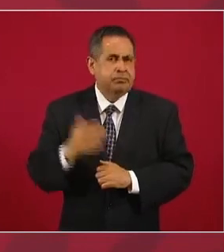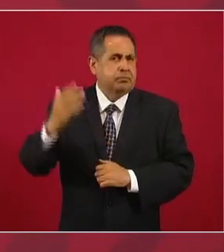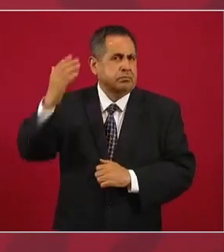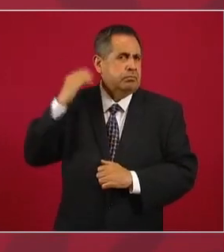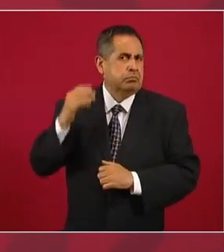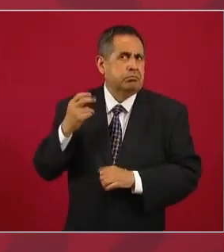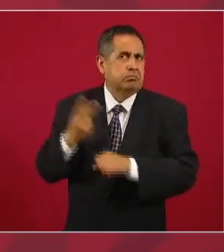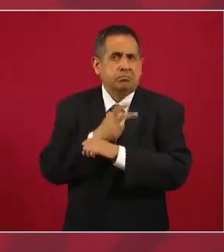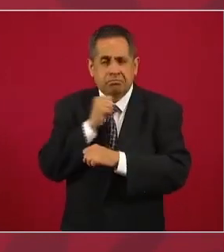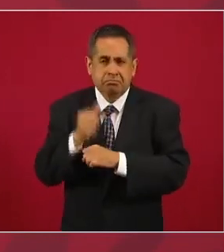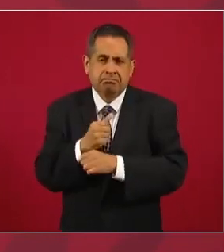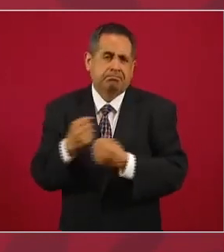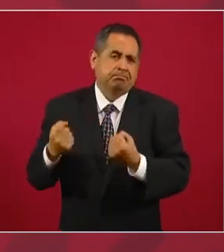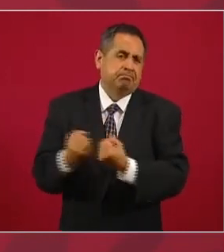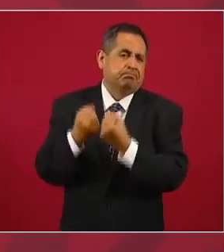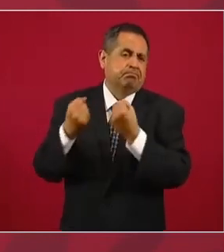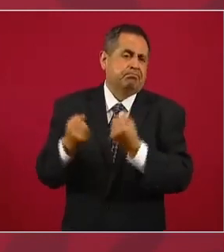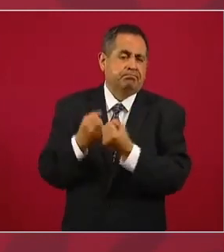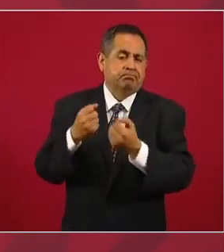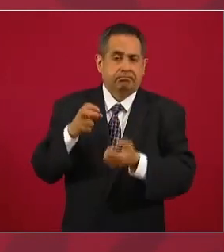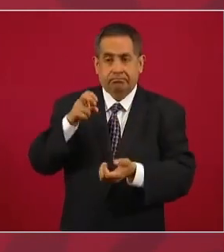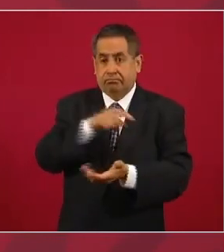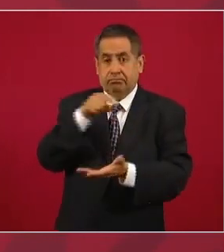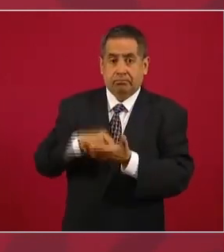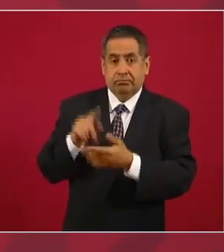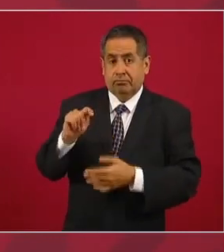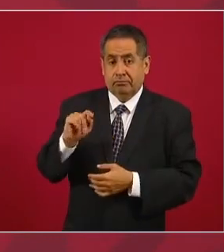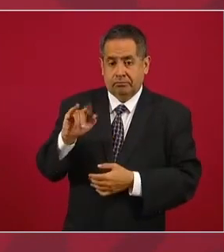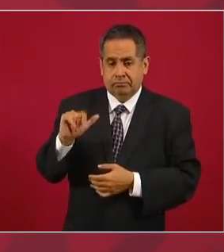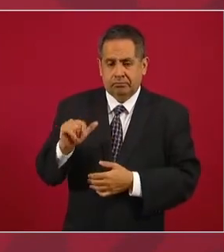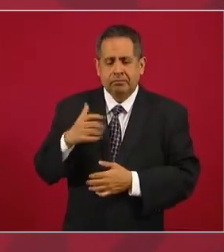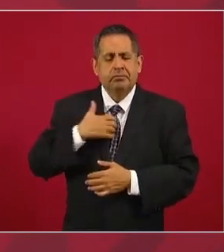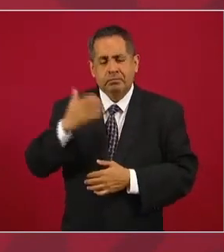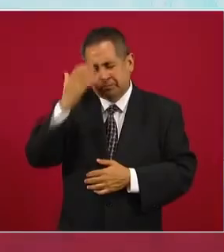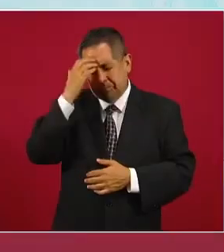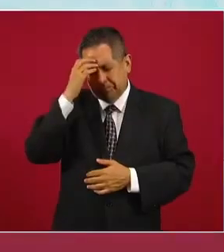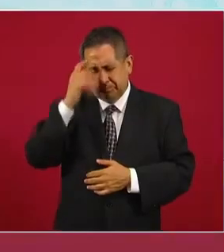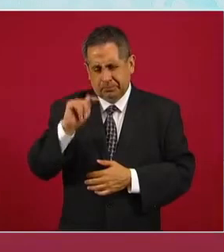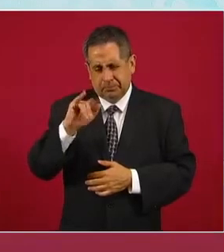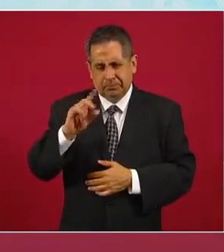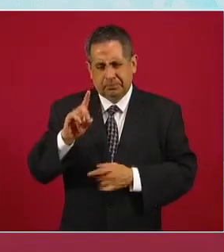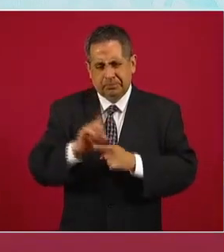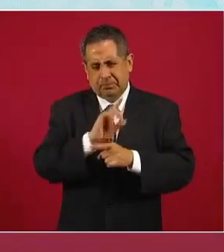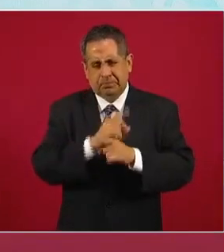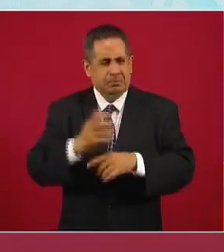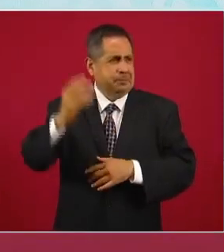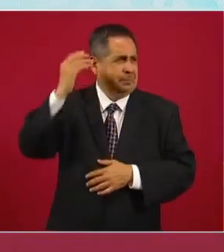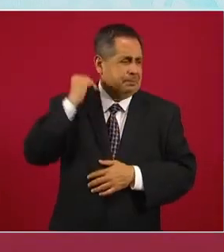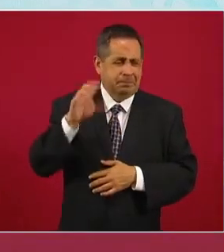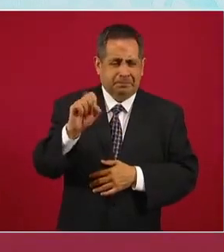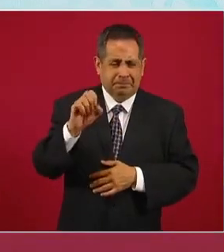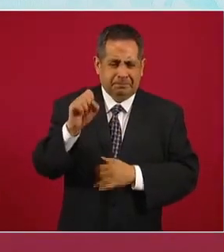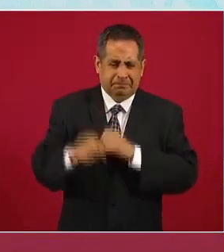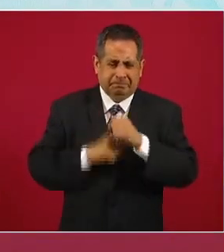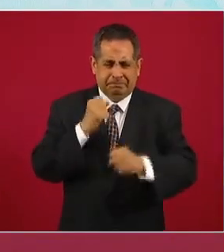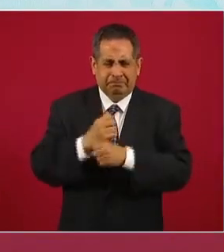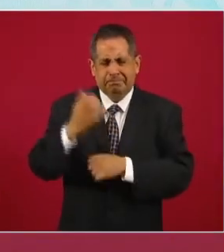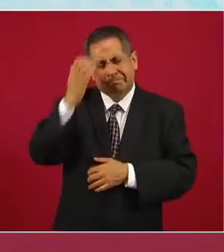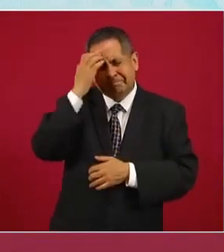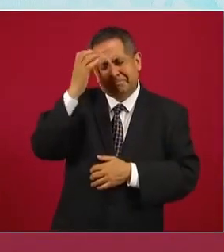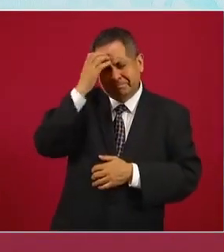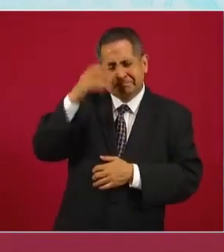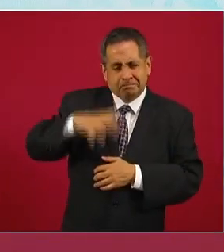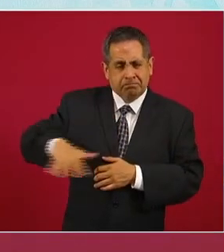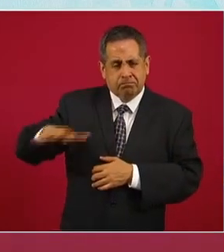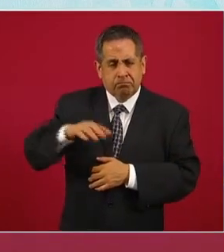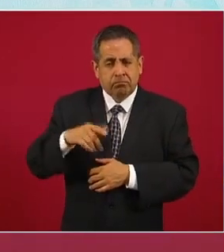esto antes en Tila. Conozco Tila desde hace 60 años.